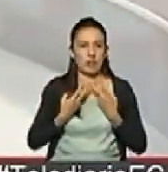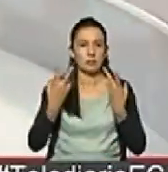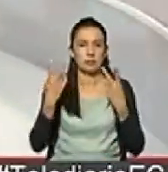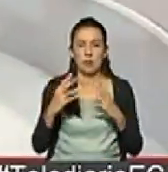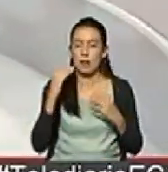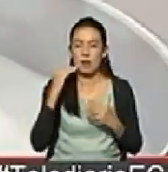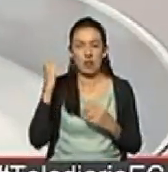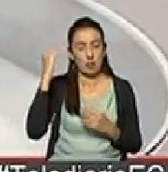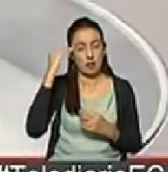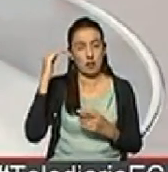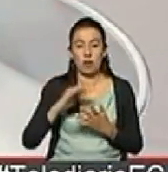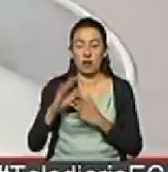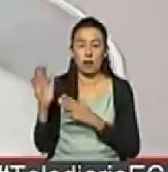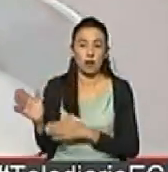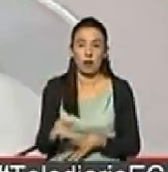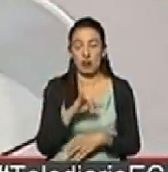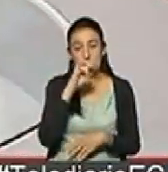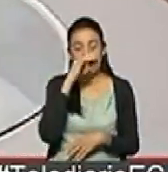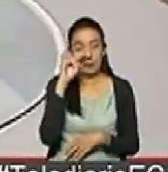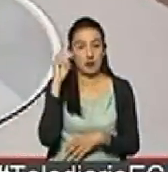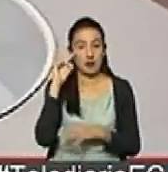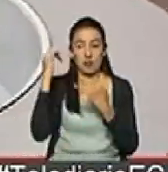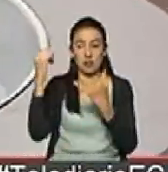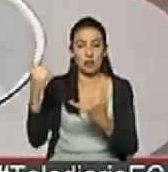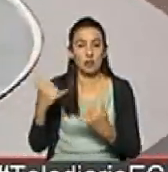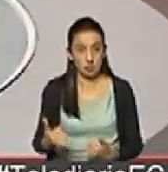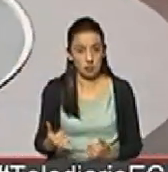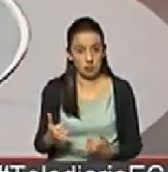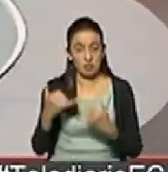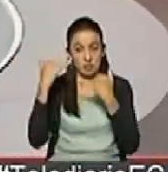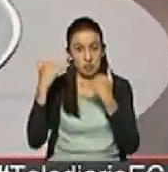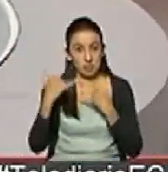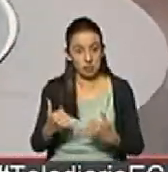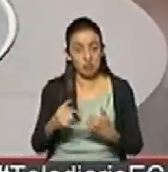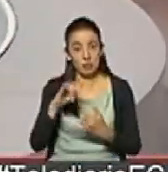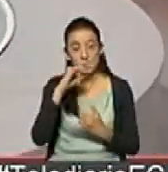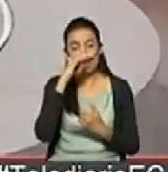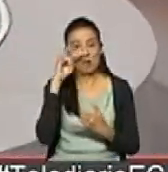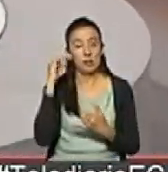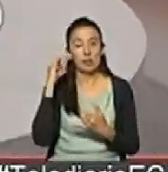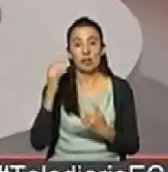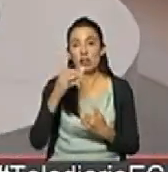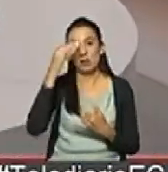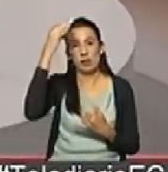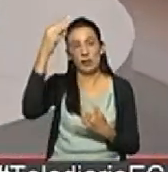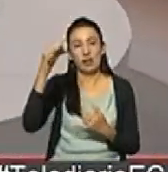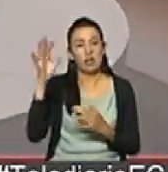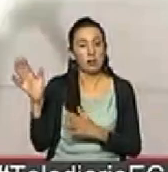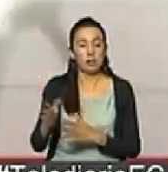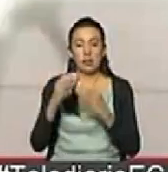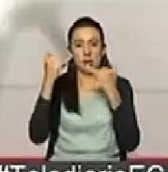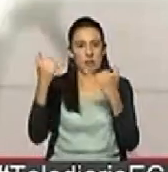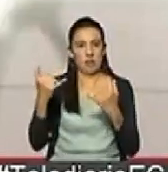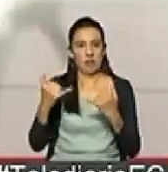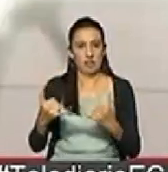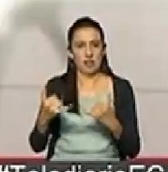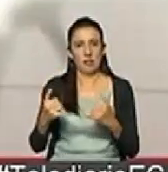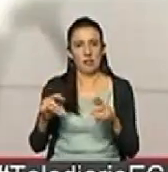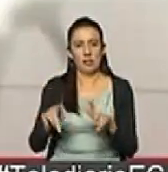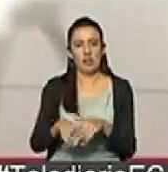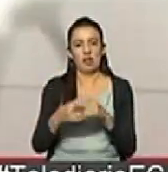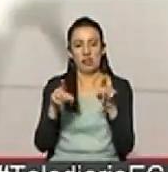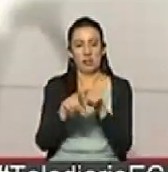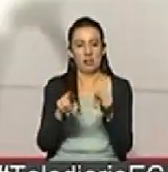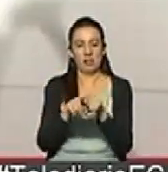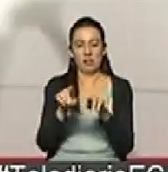adultos del mañana. Son los niños del hoy, y por eso es que trabajamos en el hoy. Los niños no son la esperanza del futuro, son la esperanza desde hoy, igual que